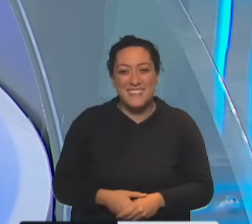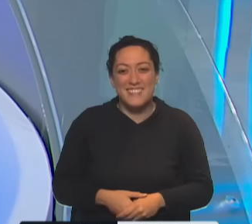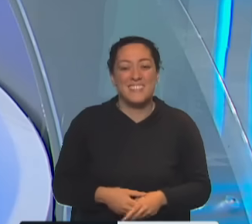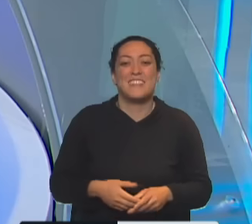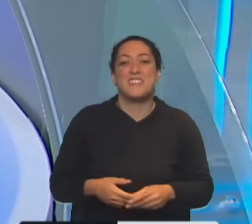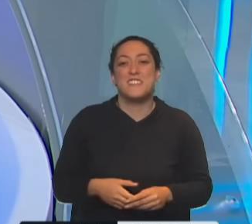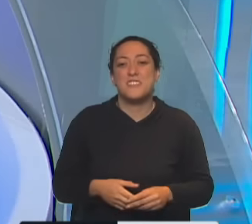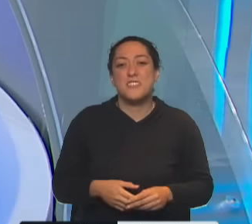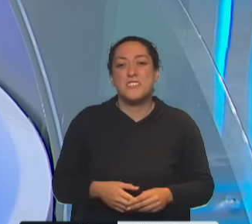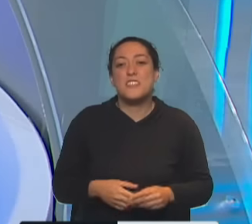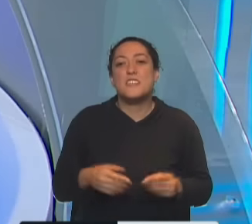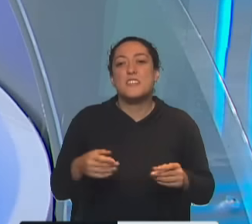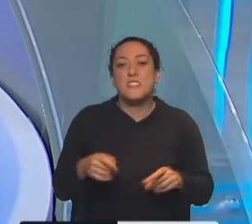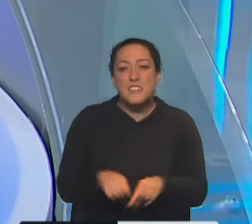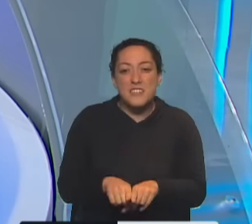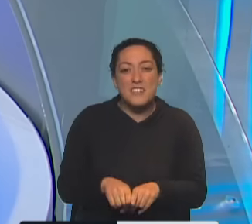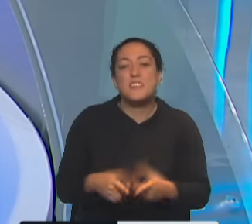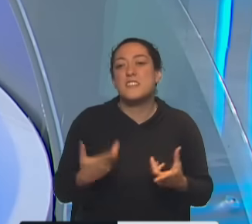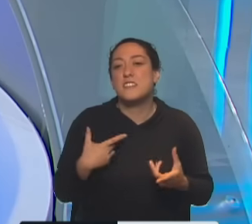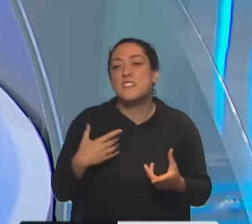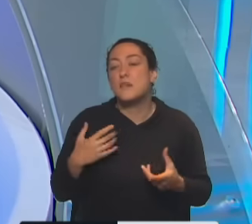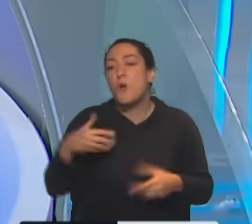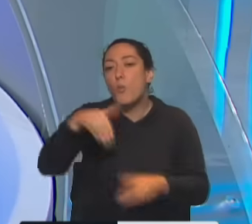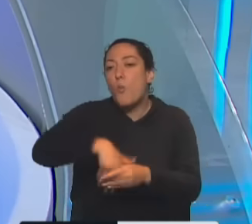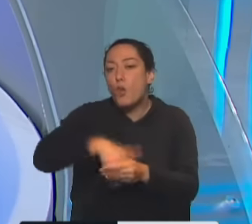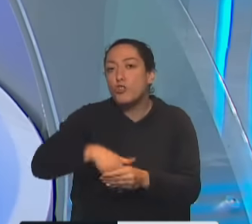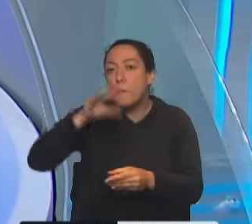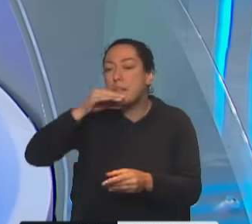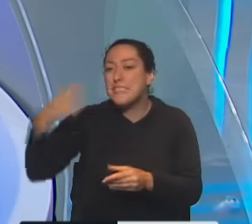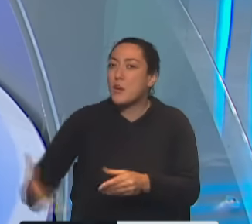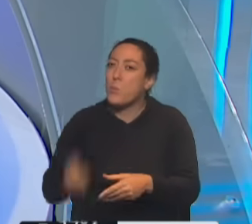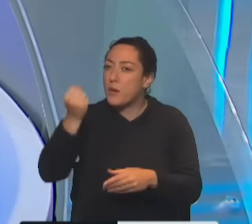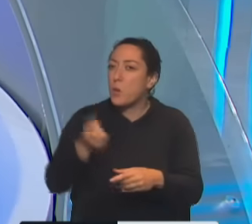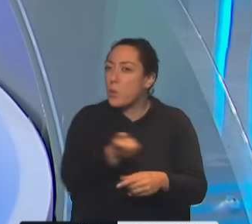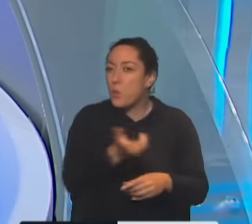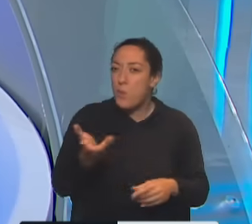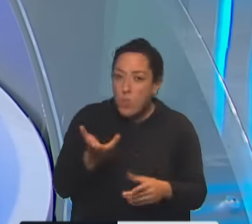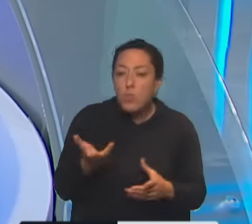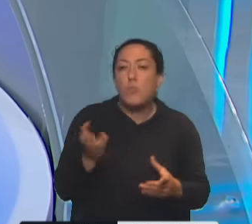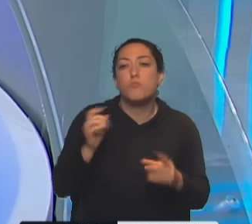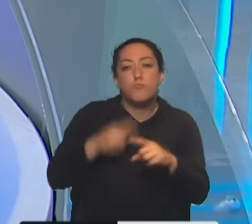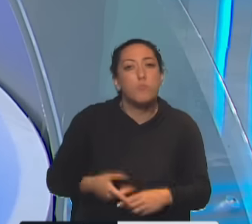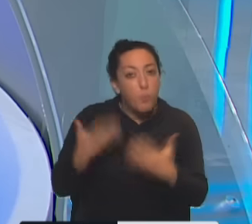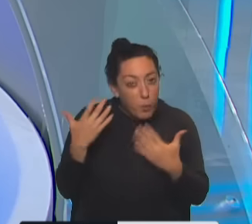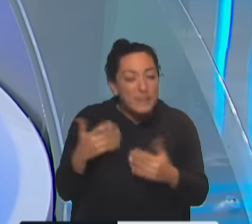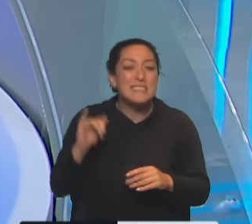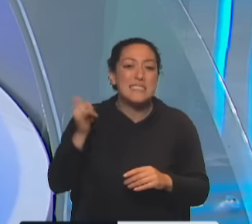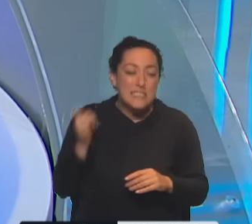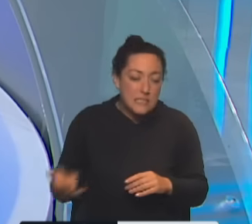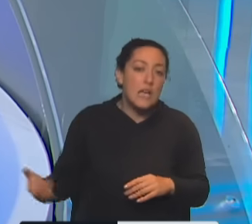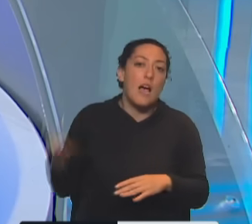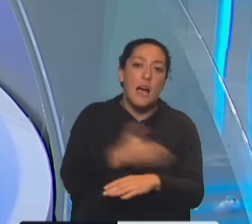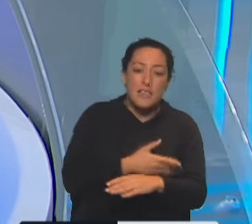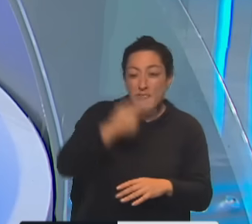lectura cualitativa del voto que recuperó Massa? Sí, nosotros de hecho, viendo un poco lo que pasaba en el